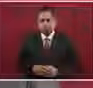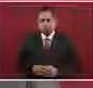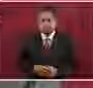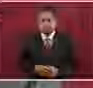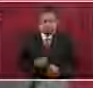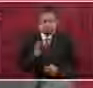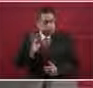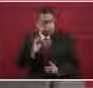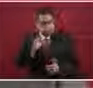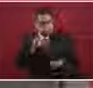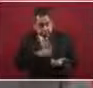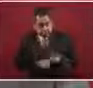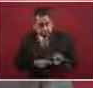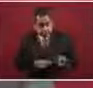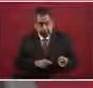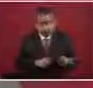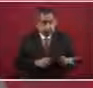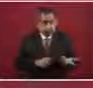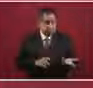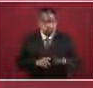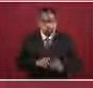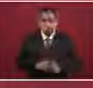si hay